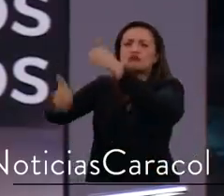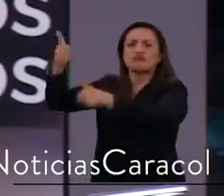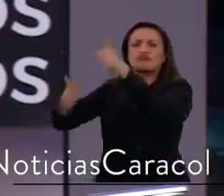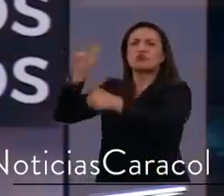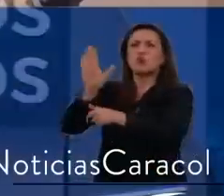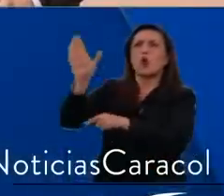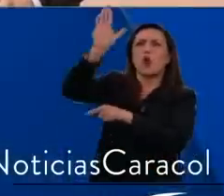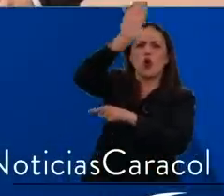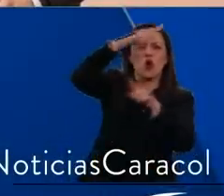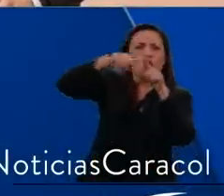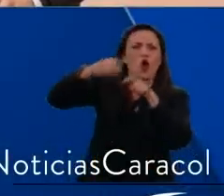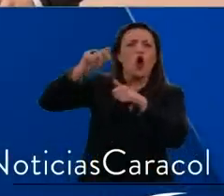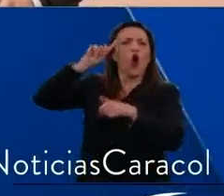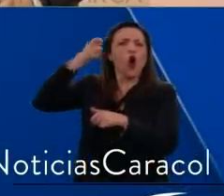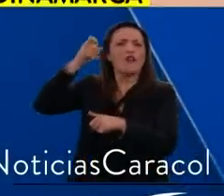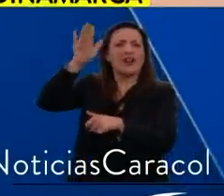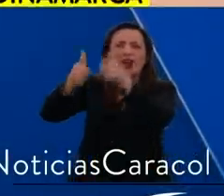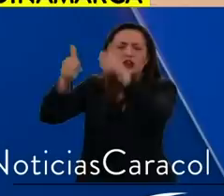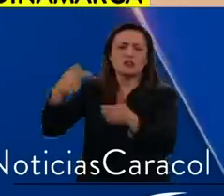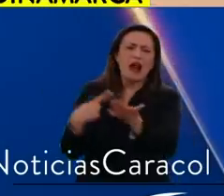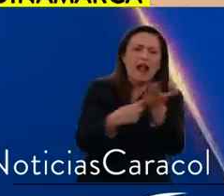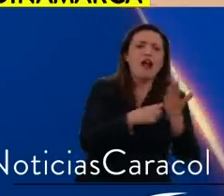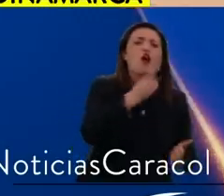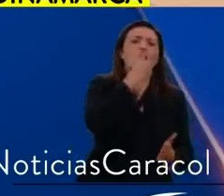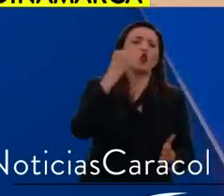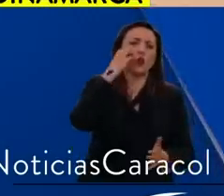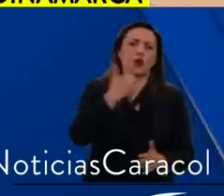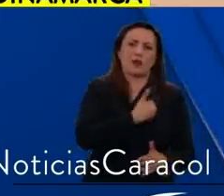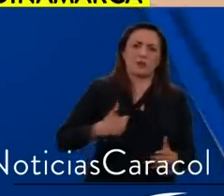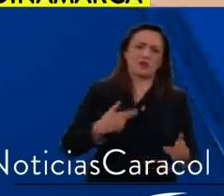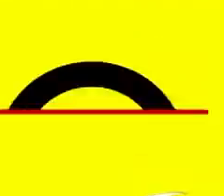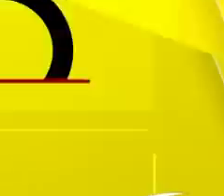Nicolás Rojas, ¿qué detalles, qué conclusiones conoce de esa reunión?